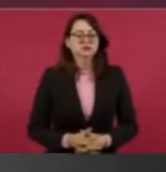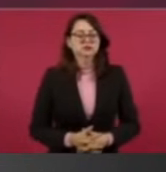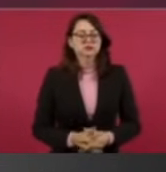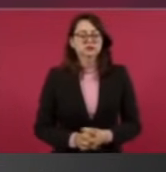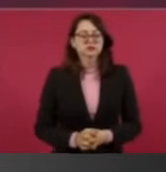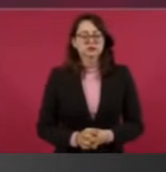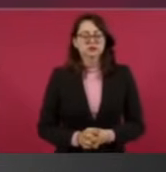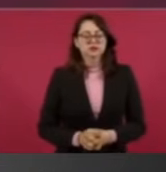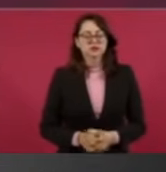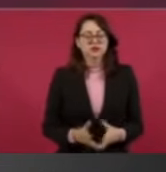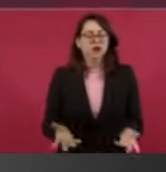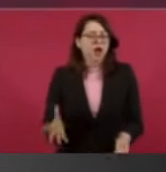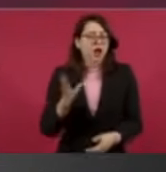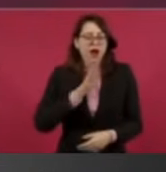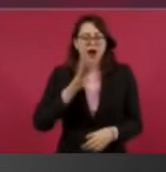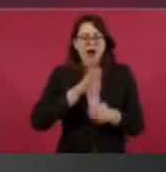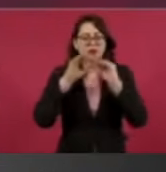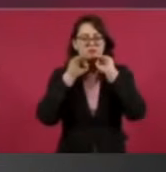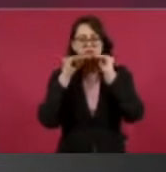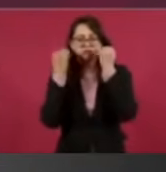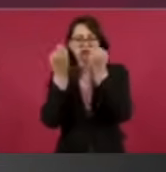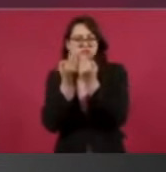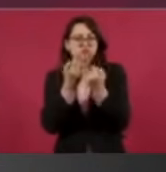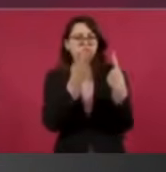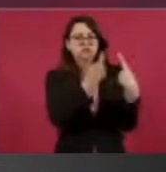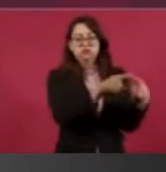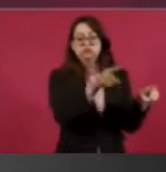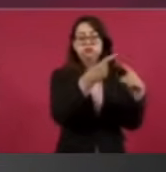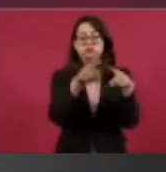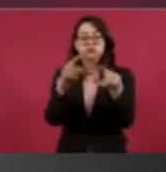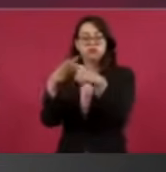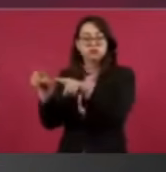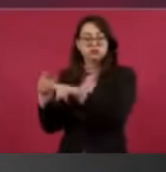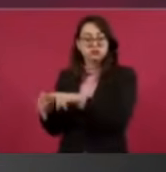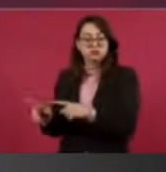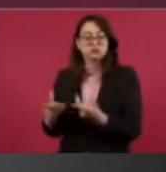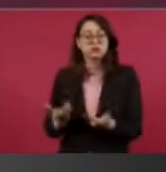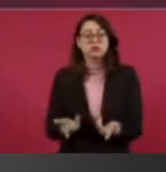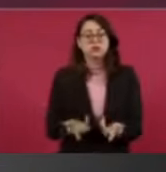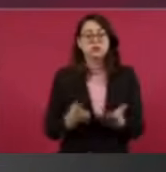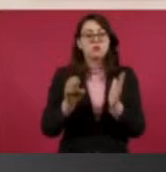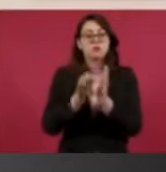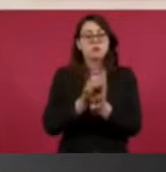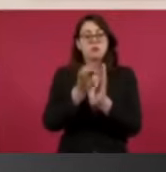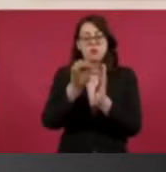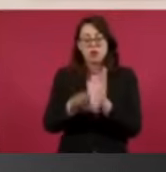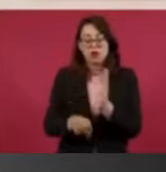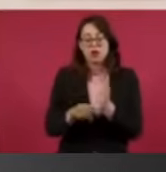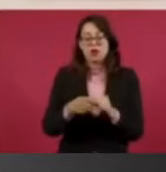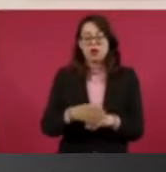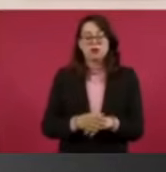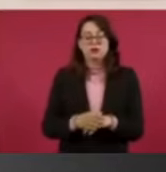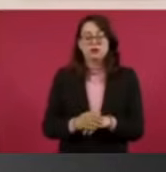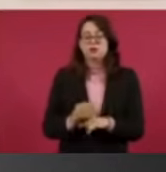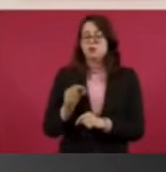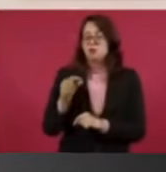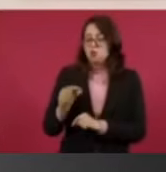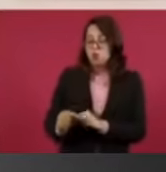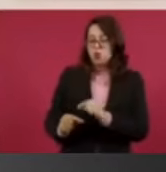Por ejemplo, hay muchas opciones. O sea, puede ser de manera